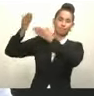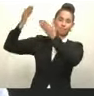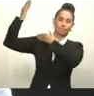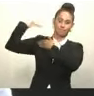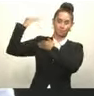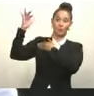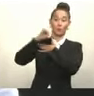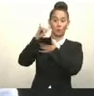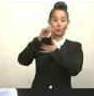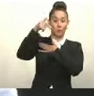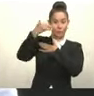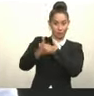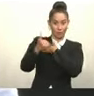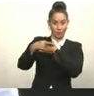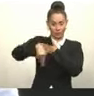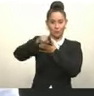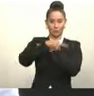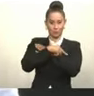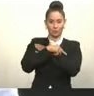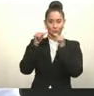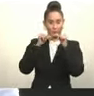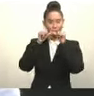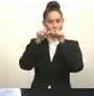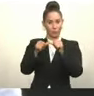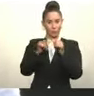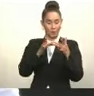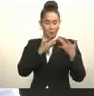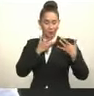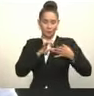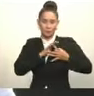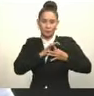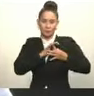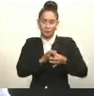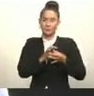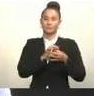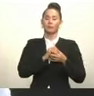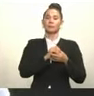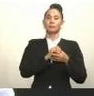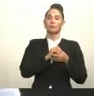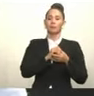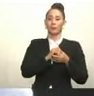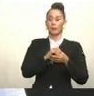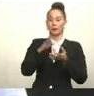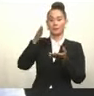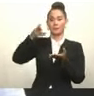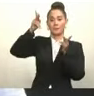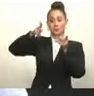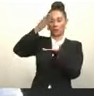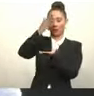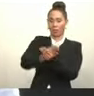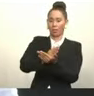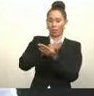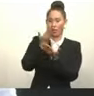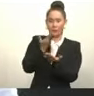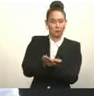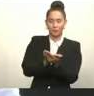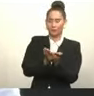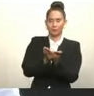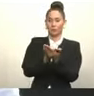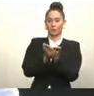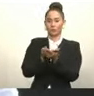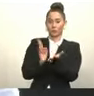En este país pequeño, pero de corazón gigante, en el que nadie se rinde y nadie se doblega,